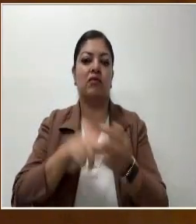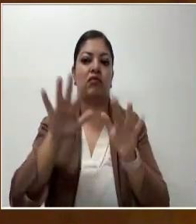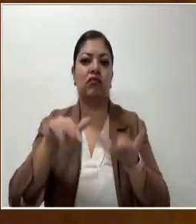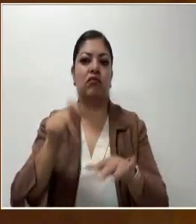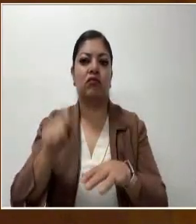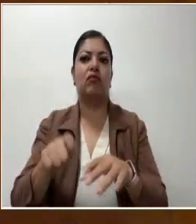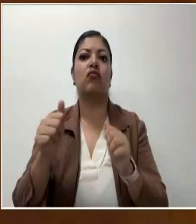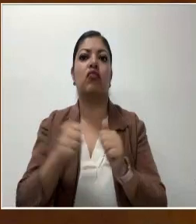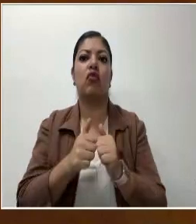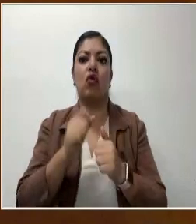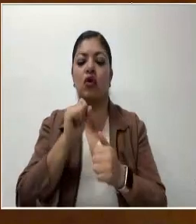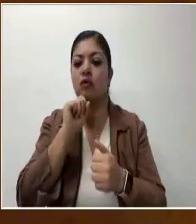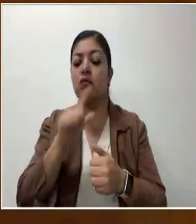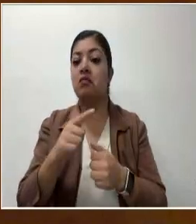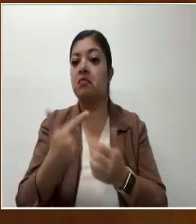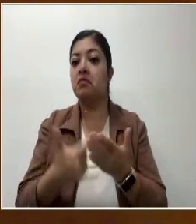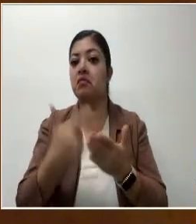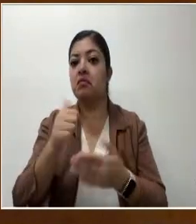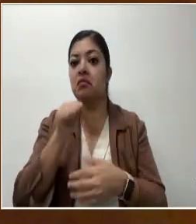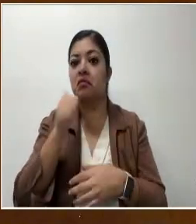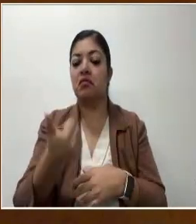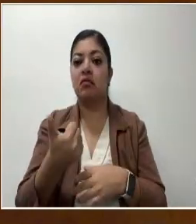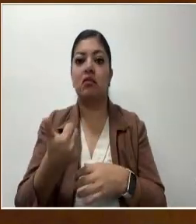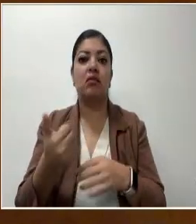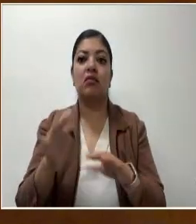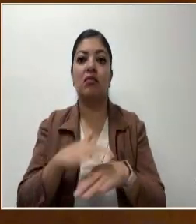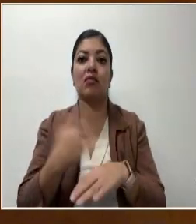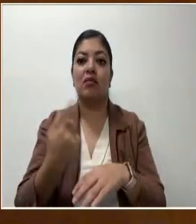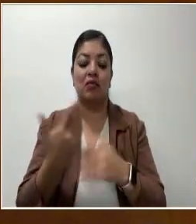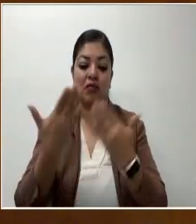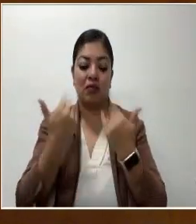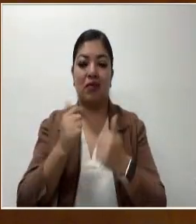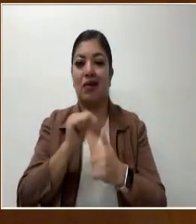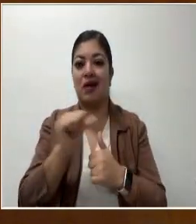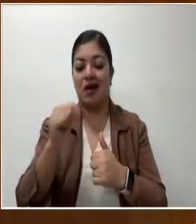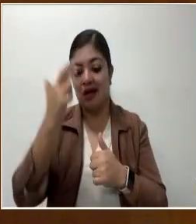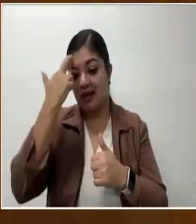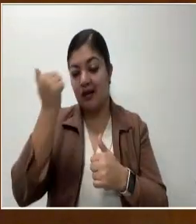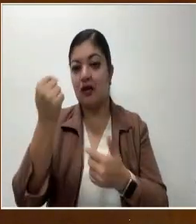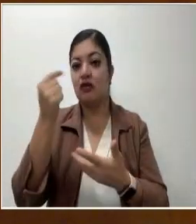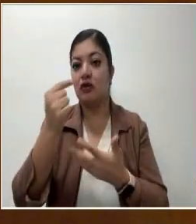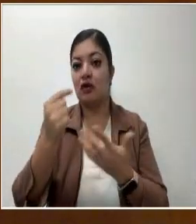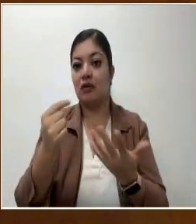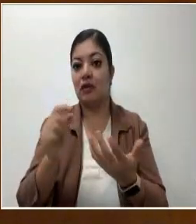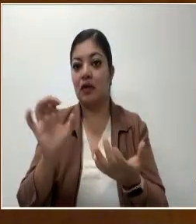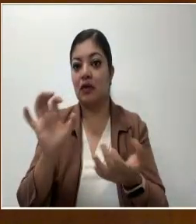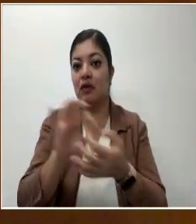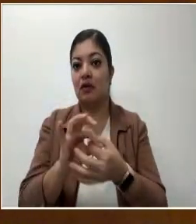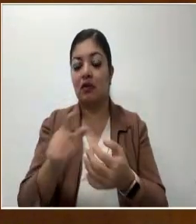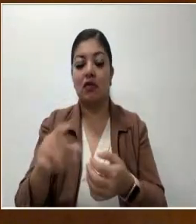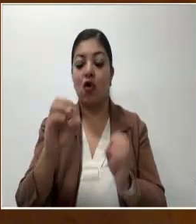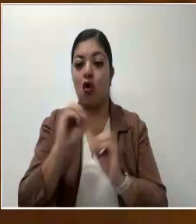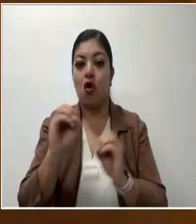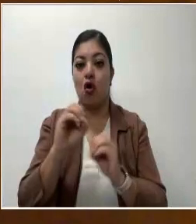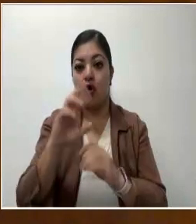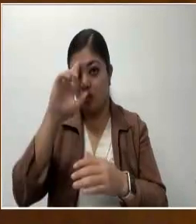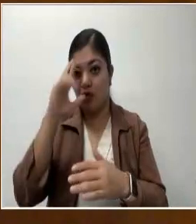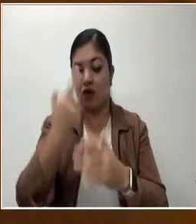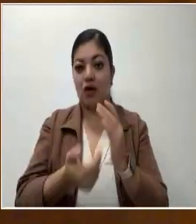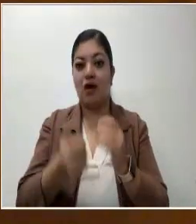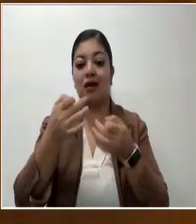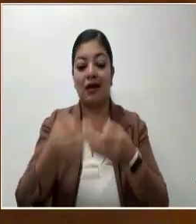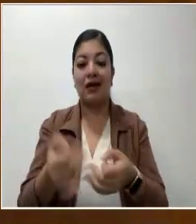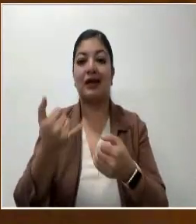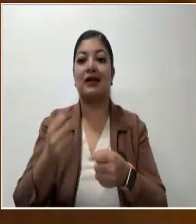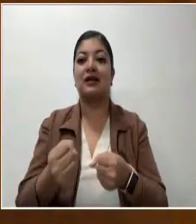inoperante de los agravios expuestos pues no se controv virtieron los razonamientos de la responsable en relación a que no se violentaron los principios de certeza y seguridad por